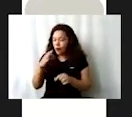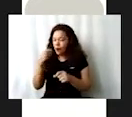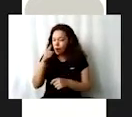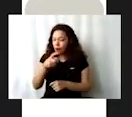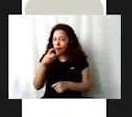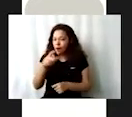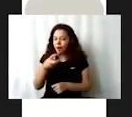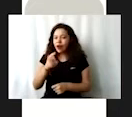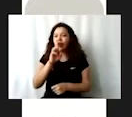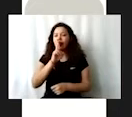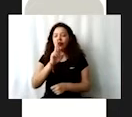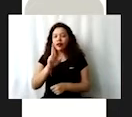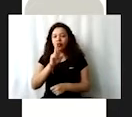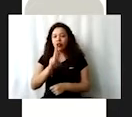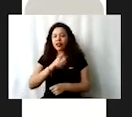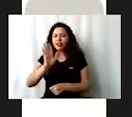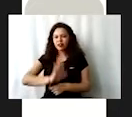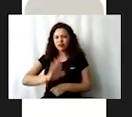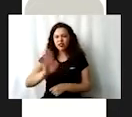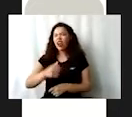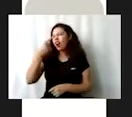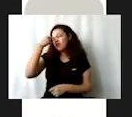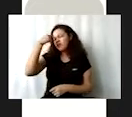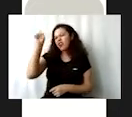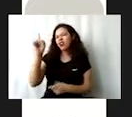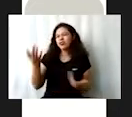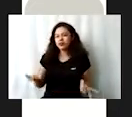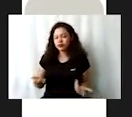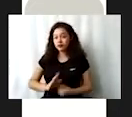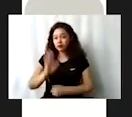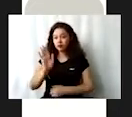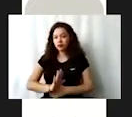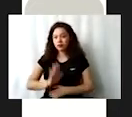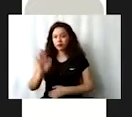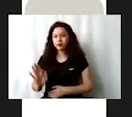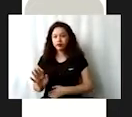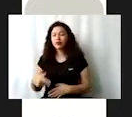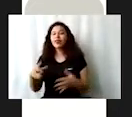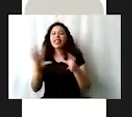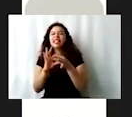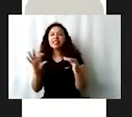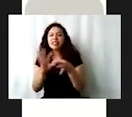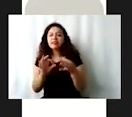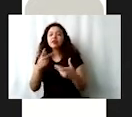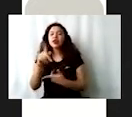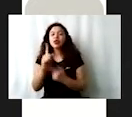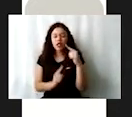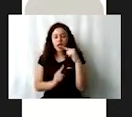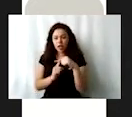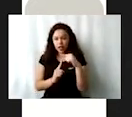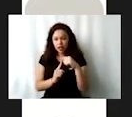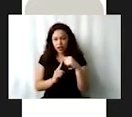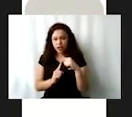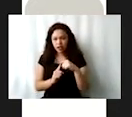por las respuestas que me dieron, parecería que es fácil, porque se describen parte de las tareas